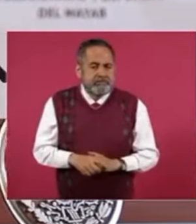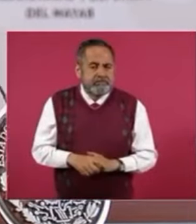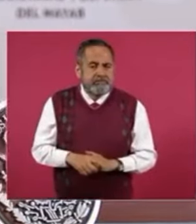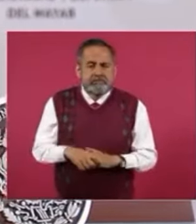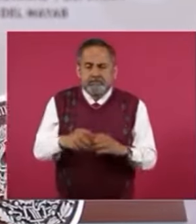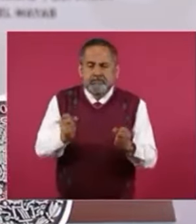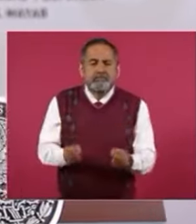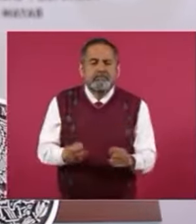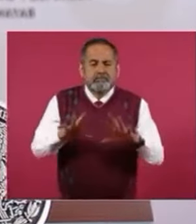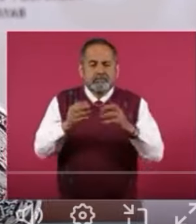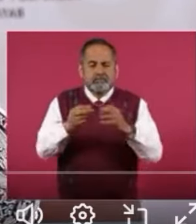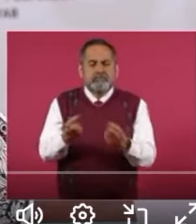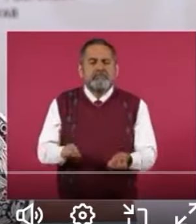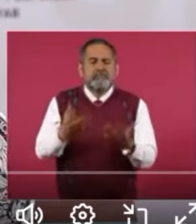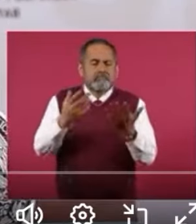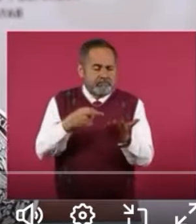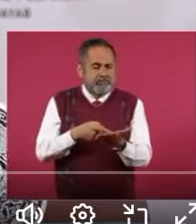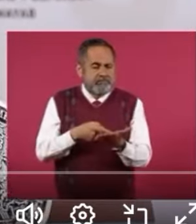cuántos